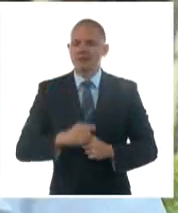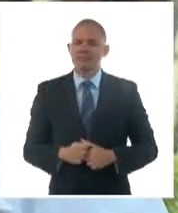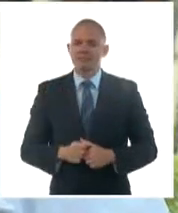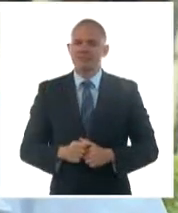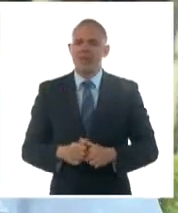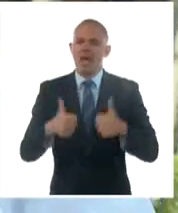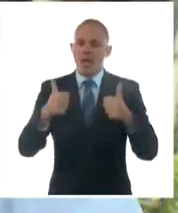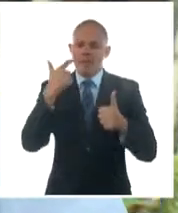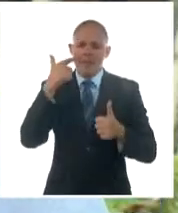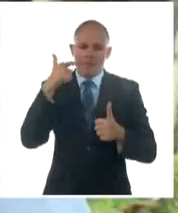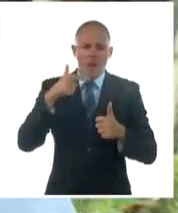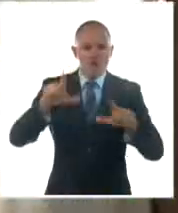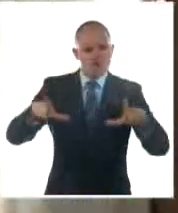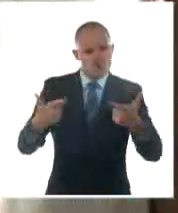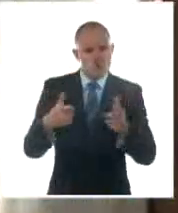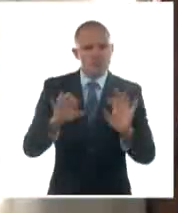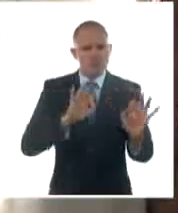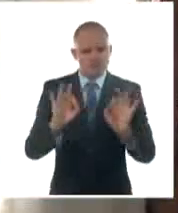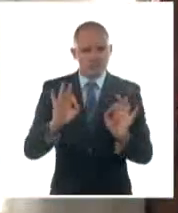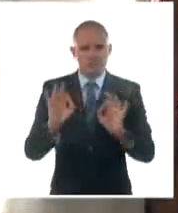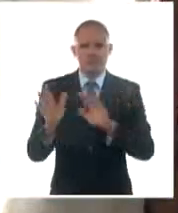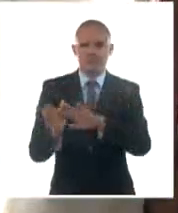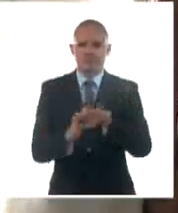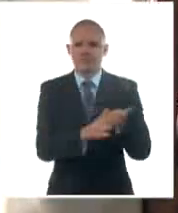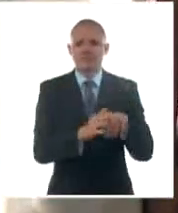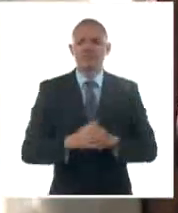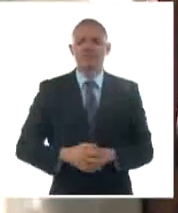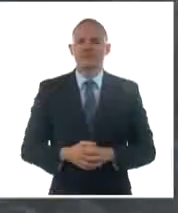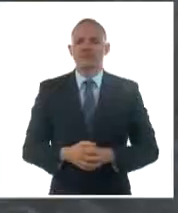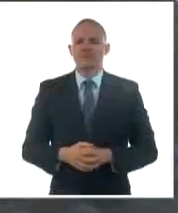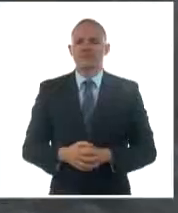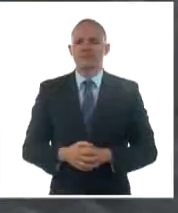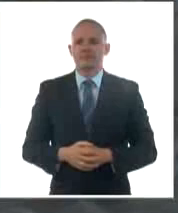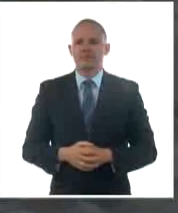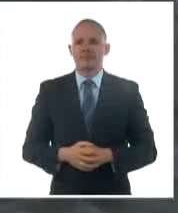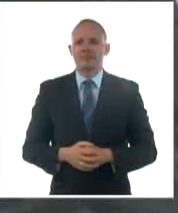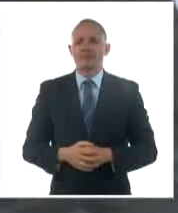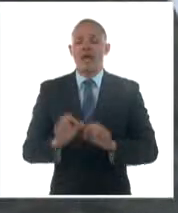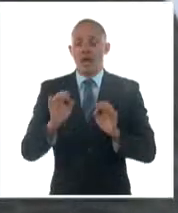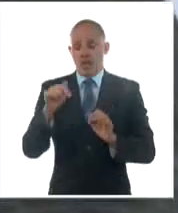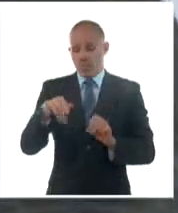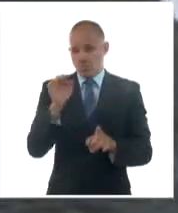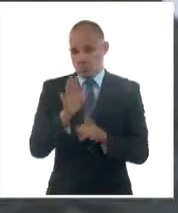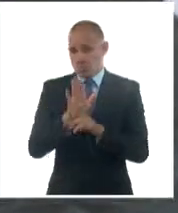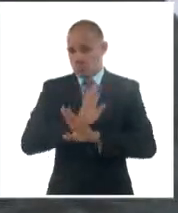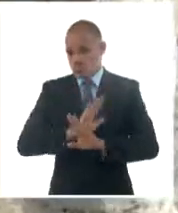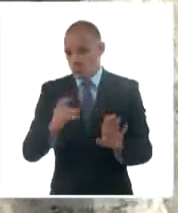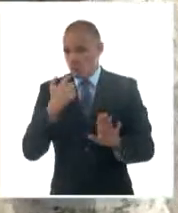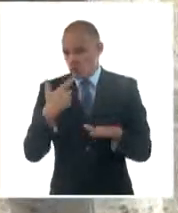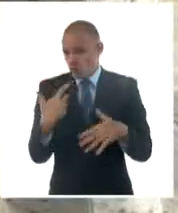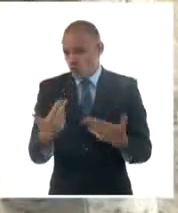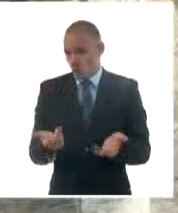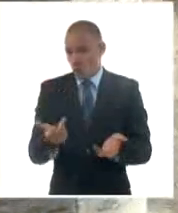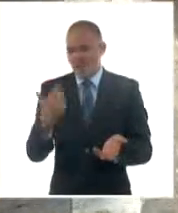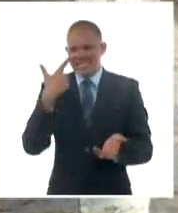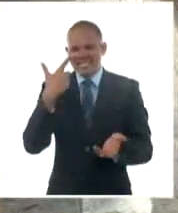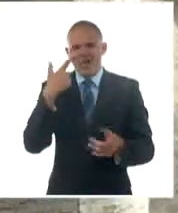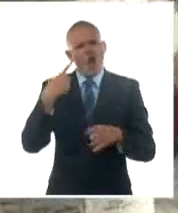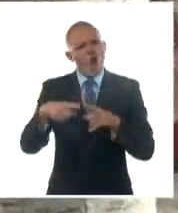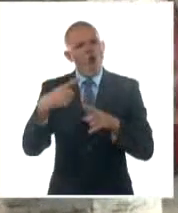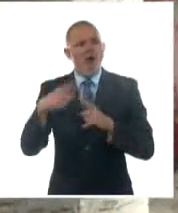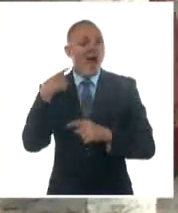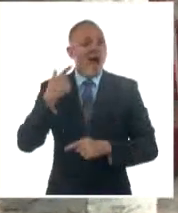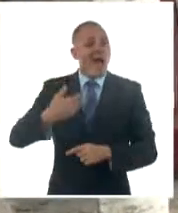de mantener erradicada la poliomielitis. La semana de vacunación en las Américas comenzó como parte de la respuesta a un brote de sarampión en el